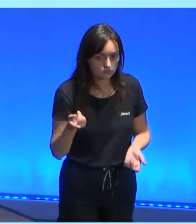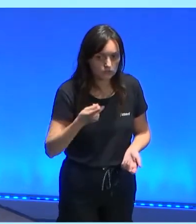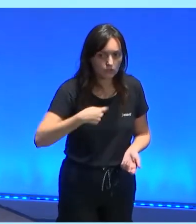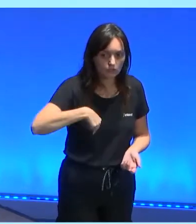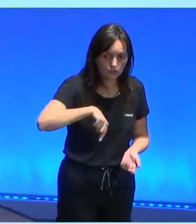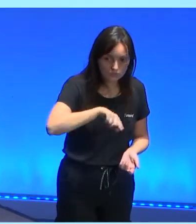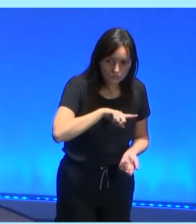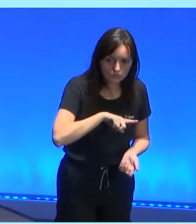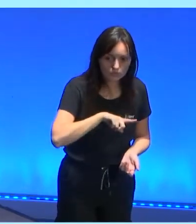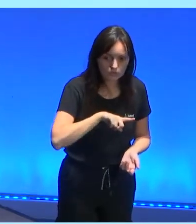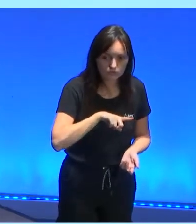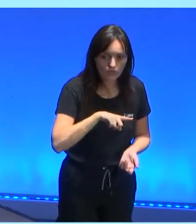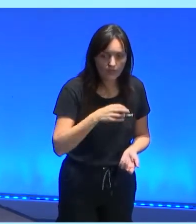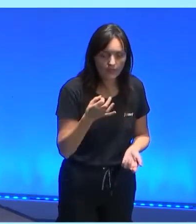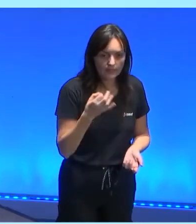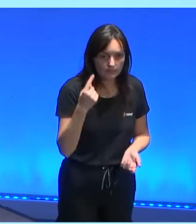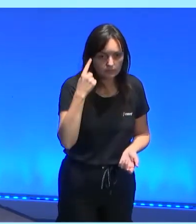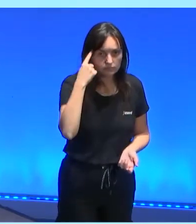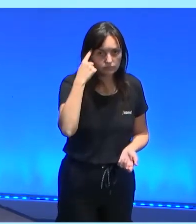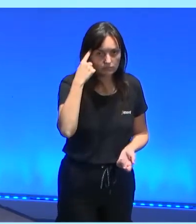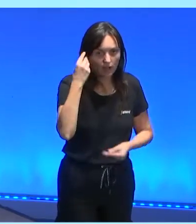los adultos y adultas,